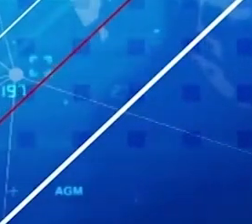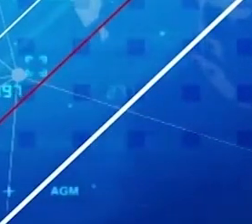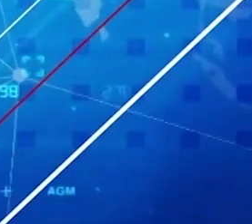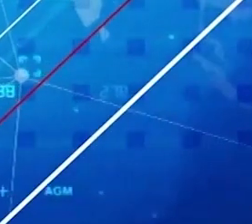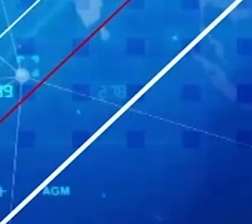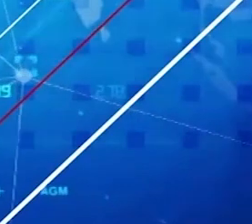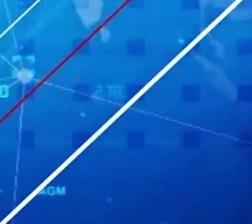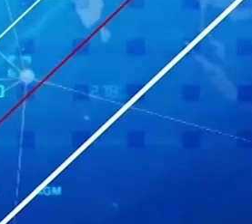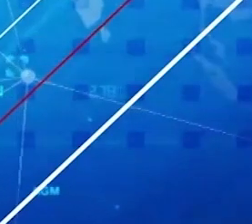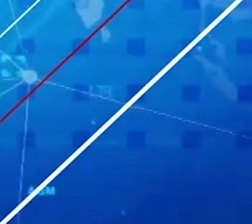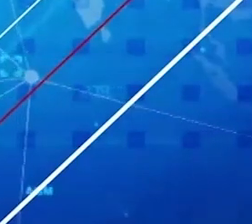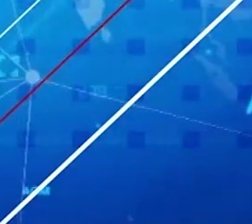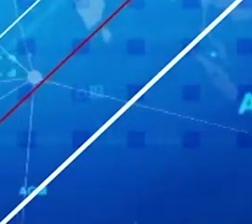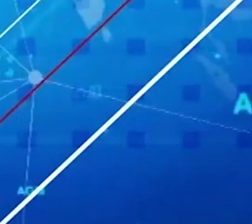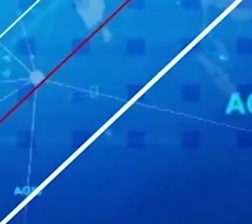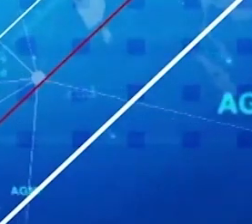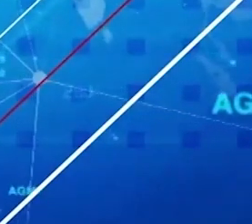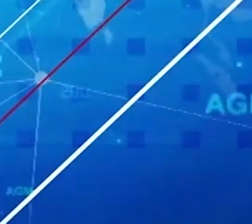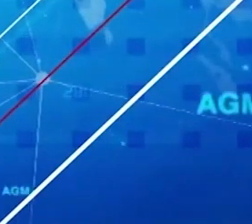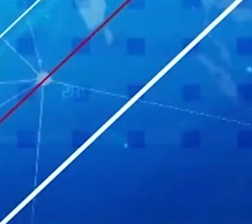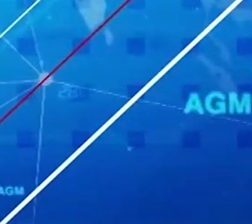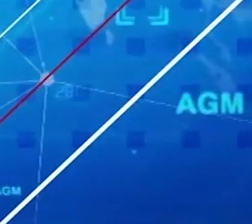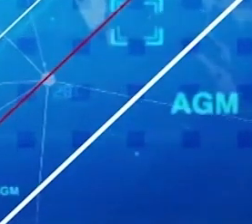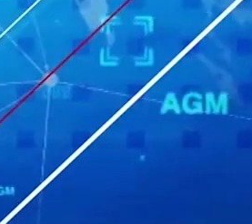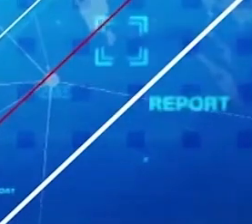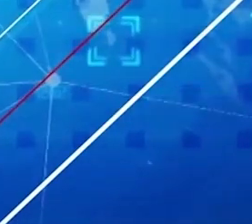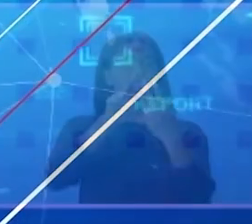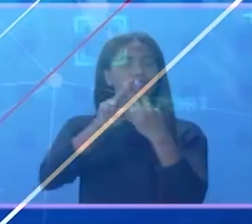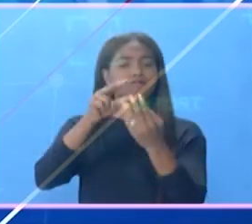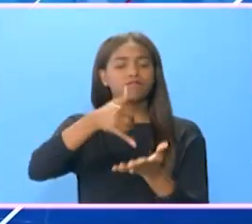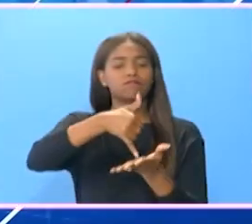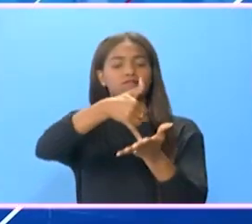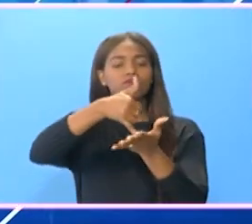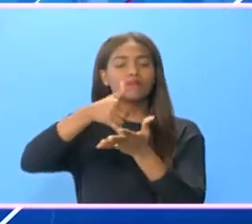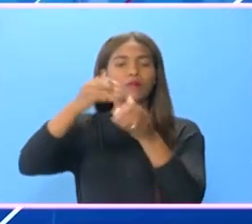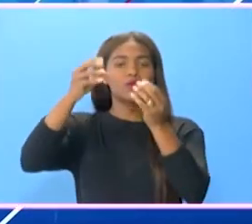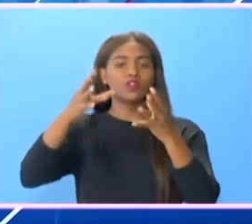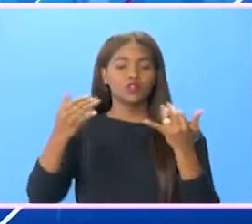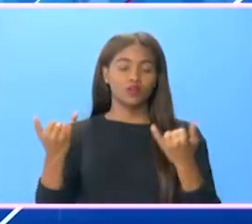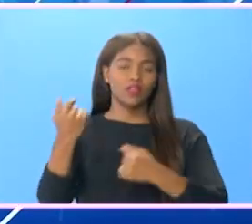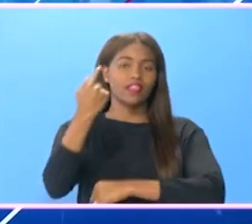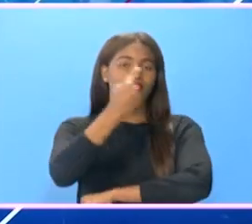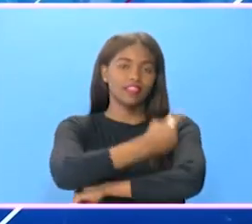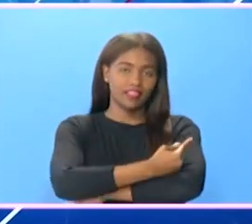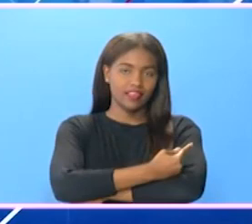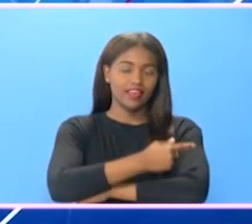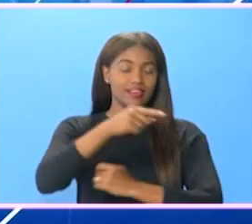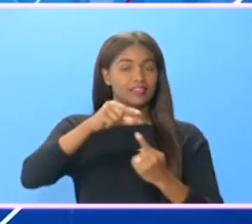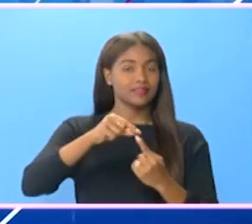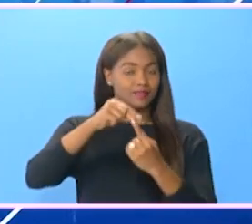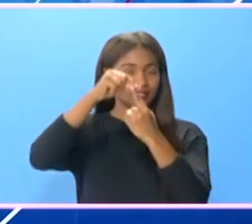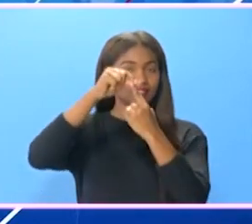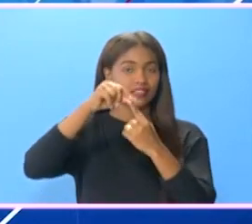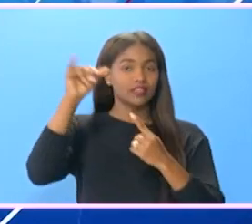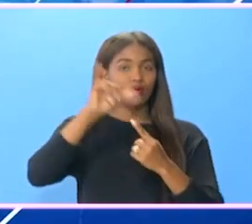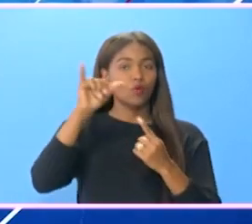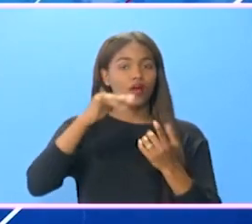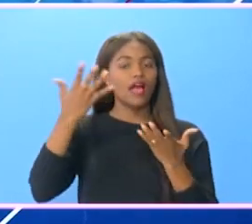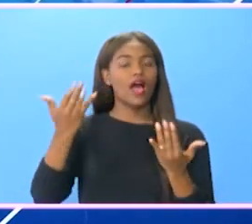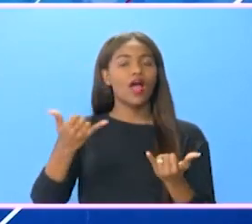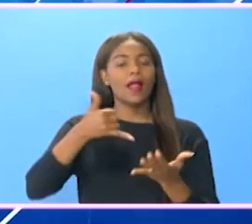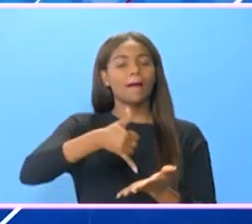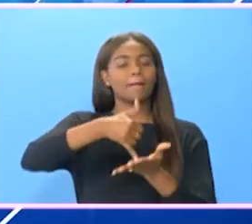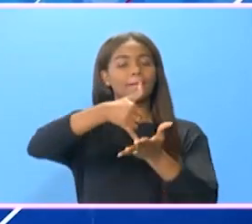Luis Abinader pues reconoce a lo que son los maestros hoy en este día especial y da el premio a